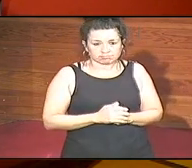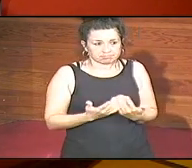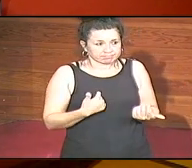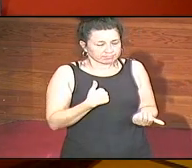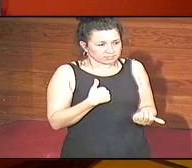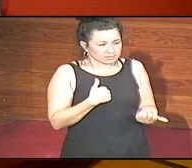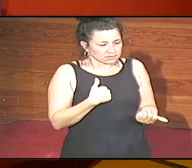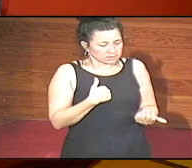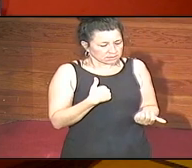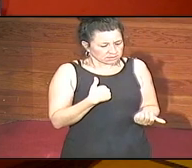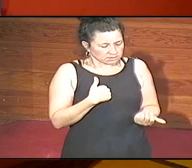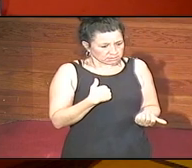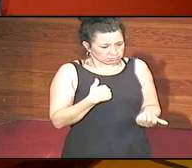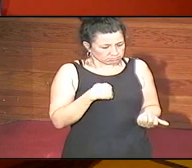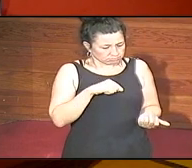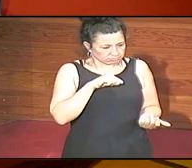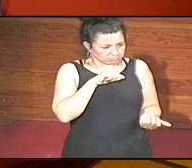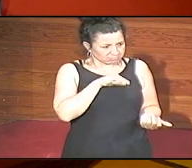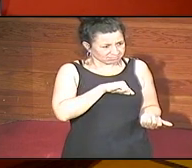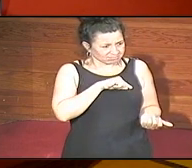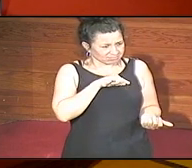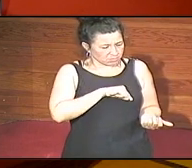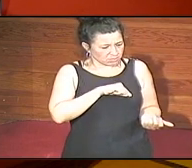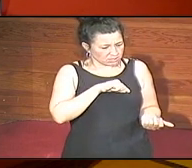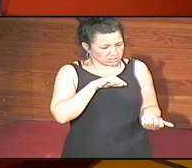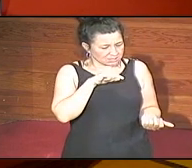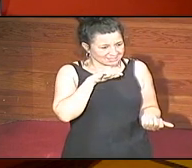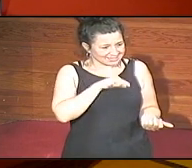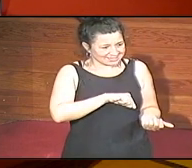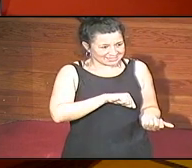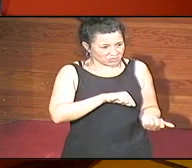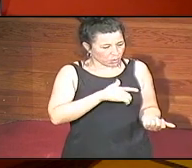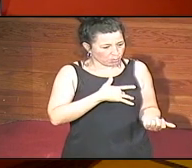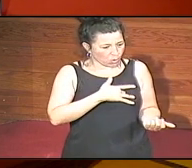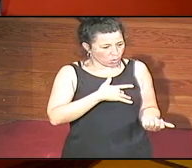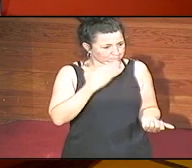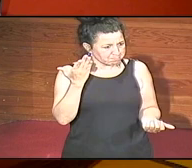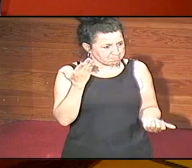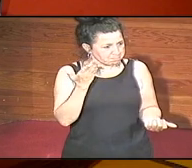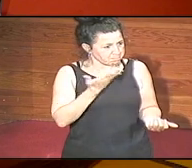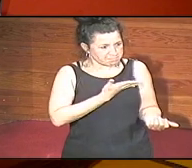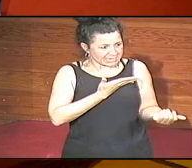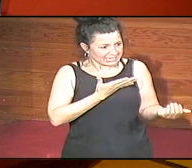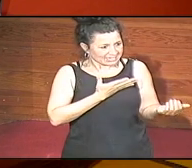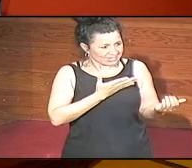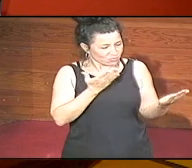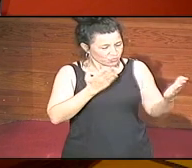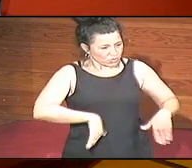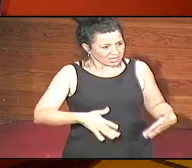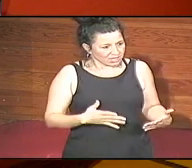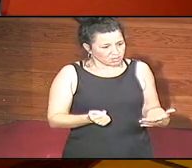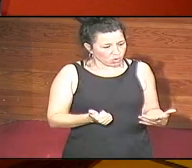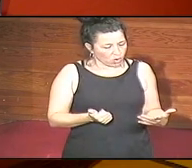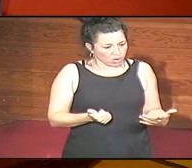momento en el que siento lo que es la impunidad de una manera más cruda o sea que tener